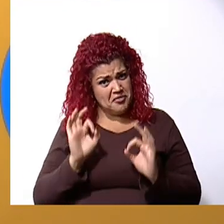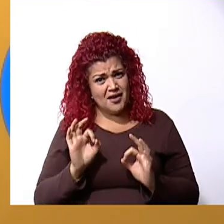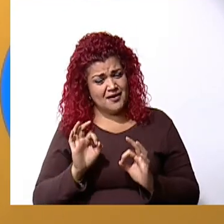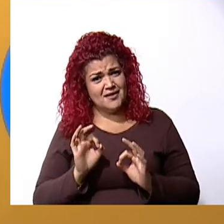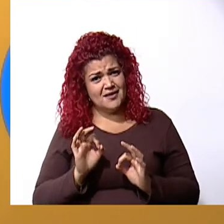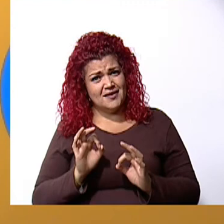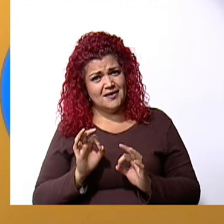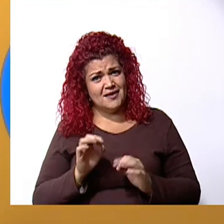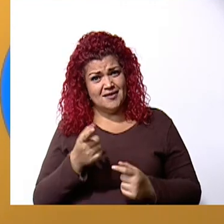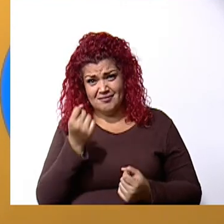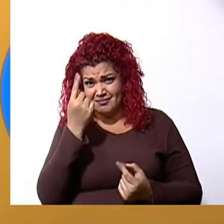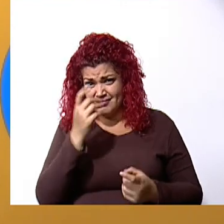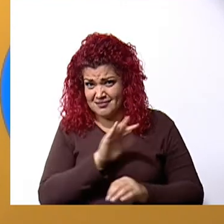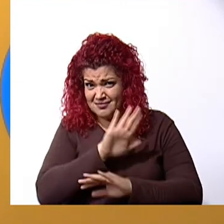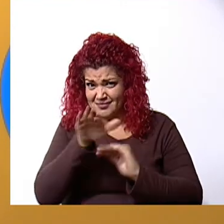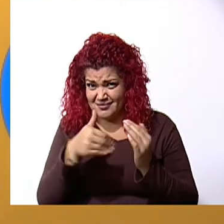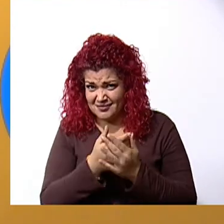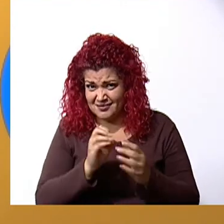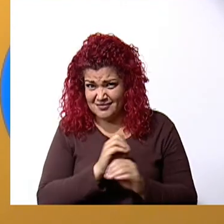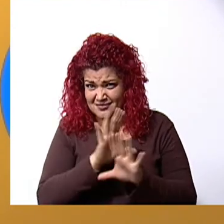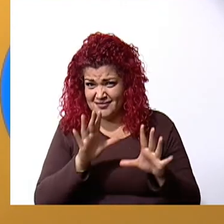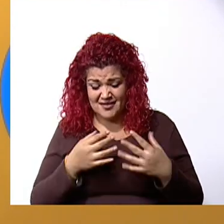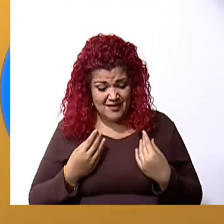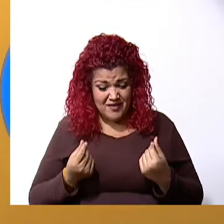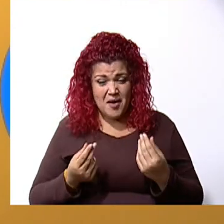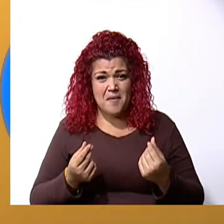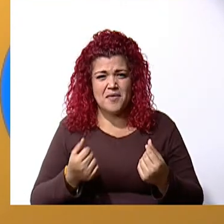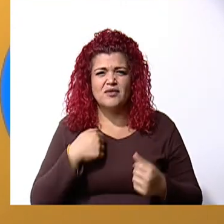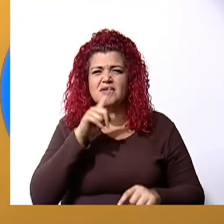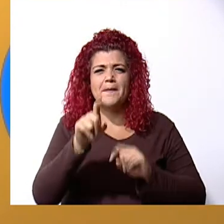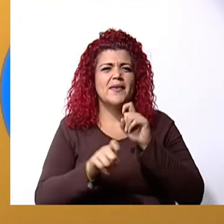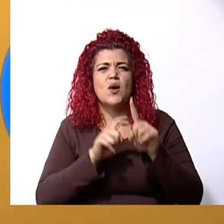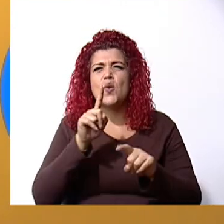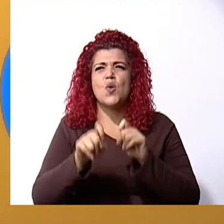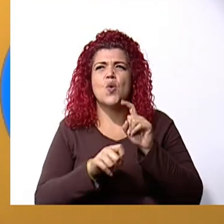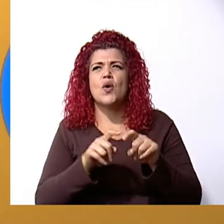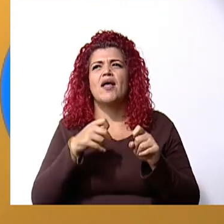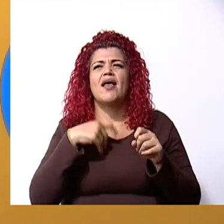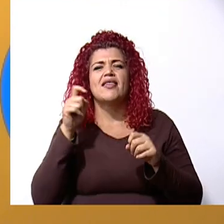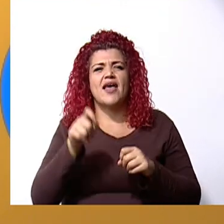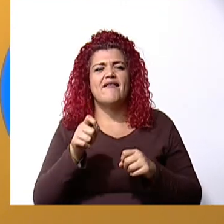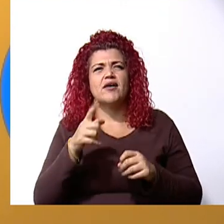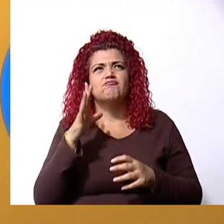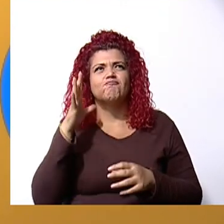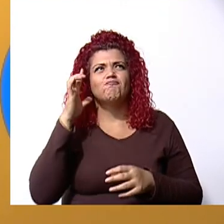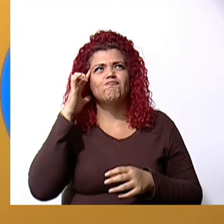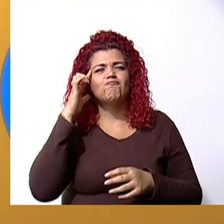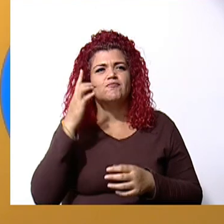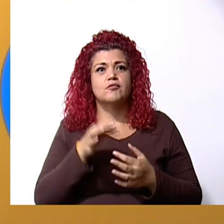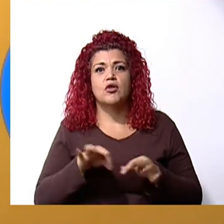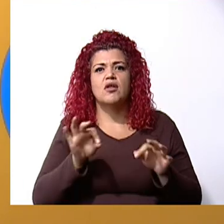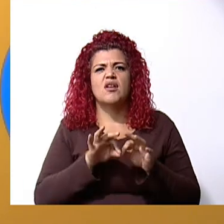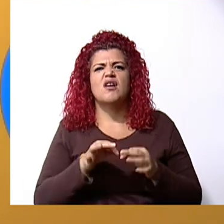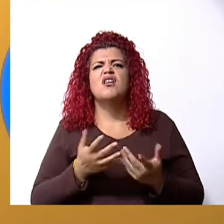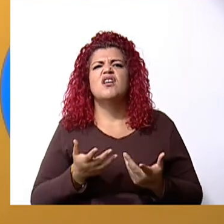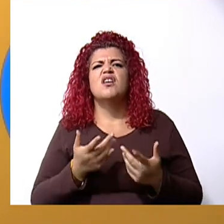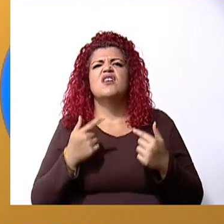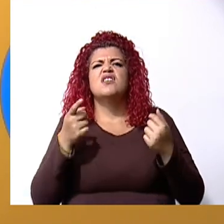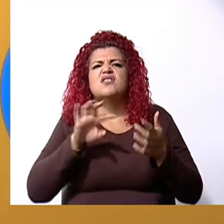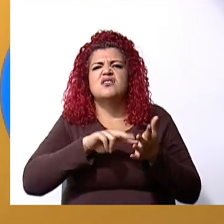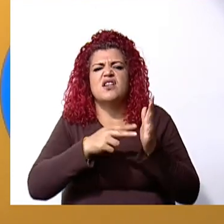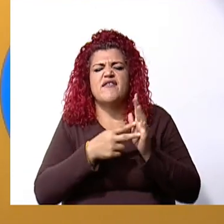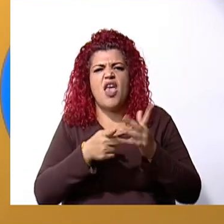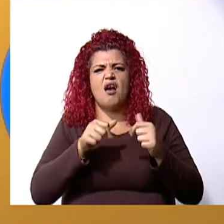sí, ¿entendieron todo? Rápidamente, unas preguntitas que debemos de tener en cuenta. ¿Qué es una cantidad